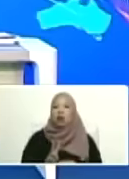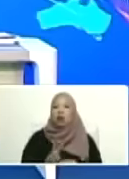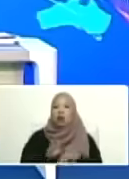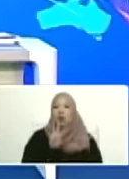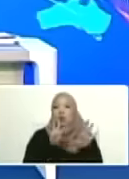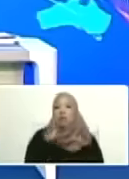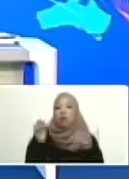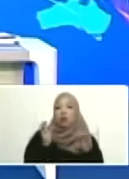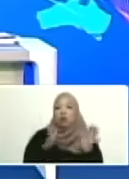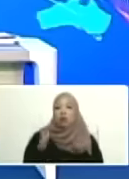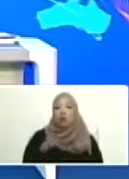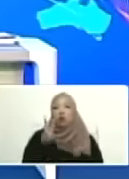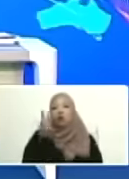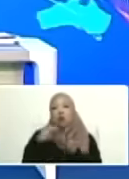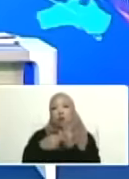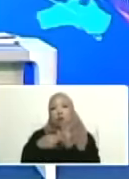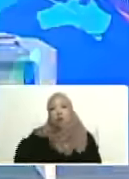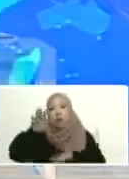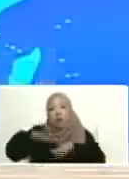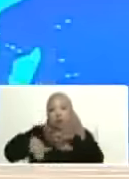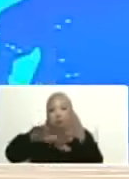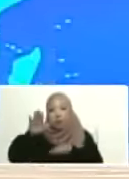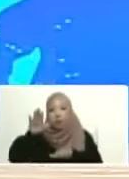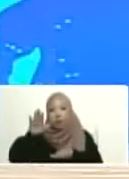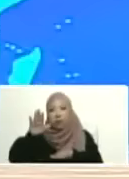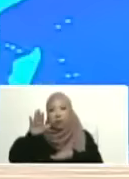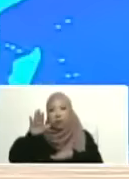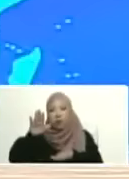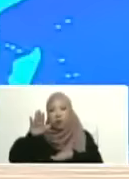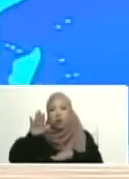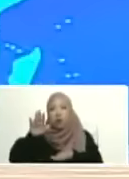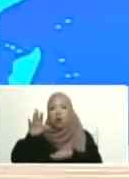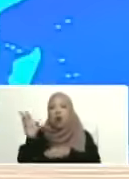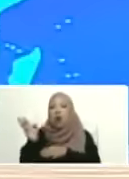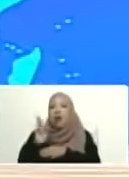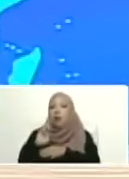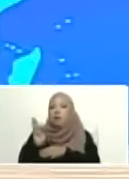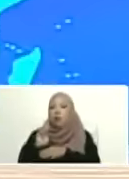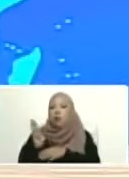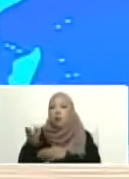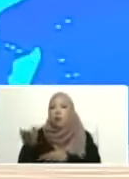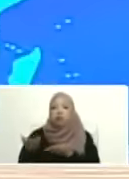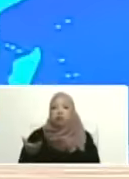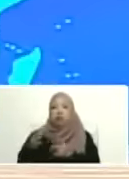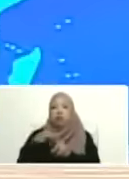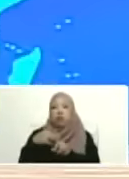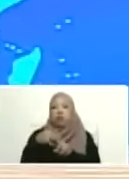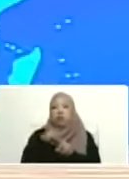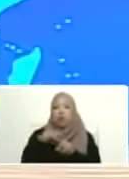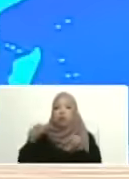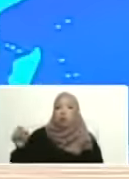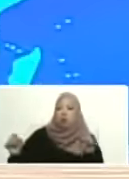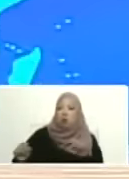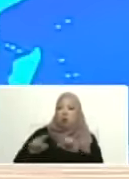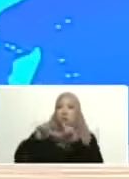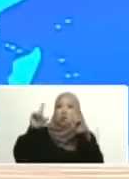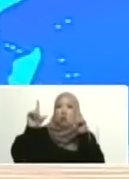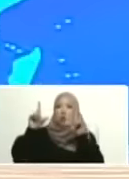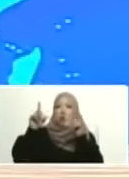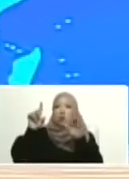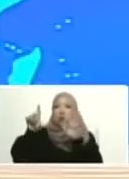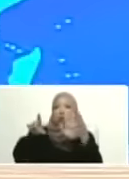9 de marzo del 2015... de un momento a otro, Venezuela es sorprendida con un